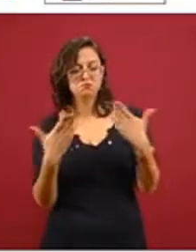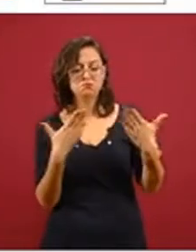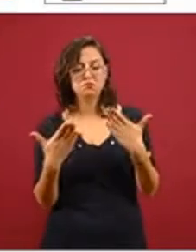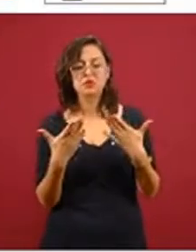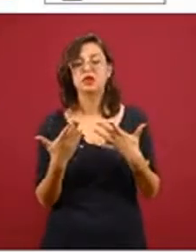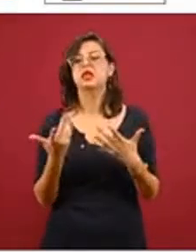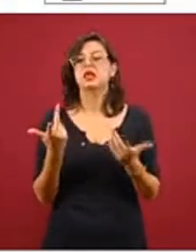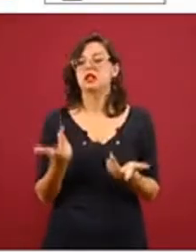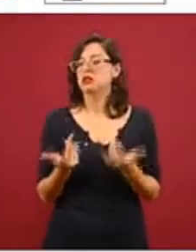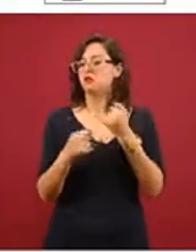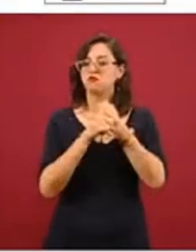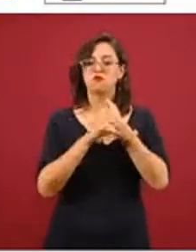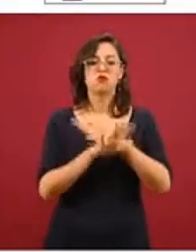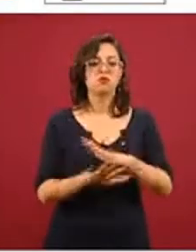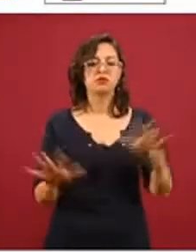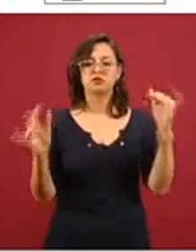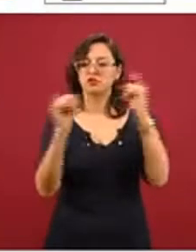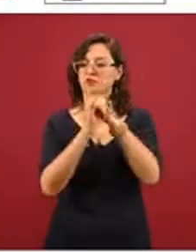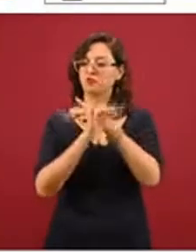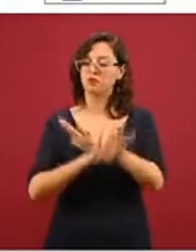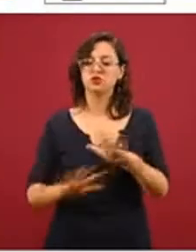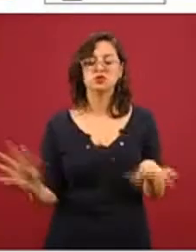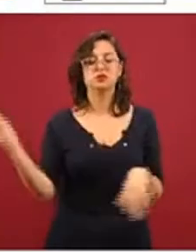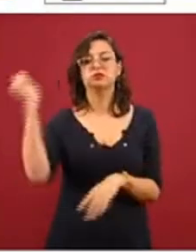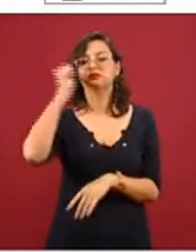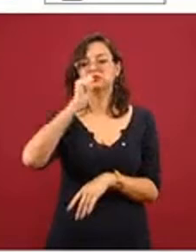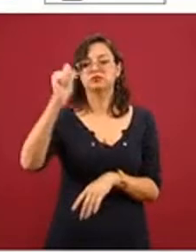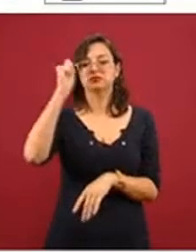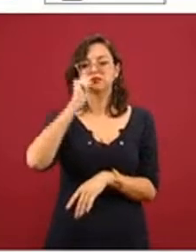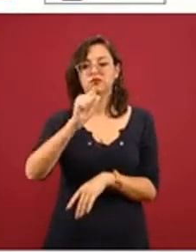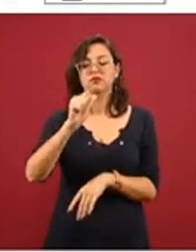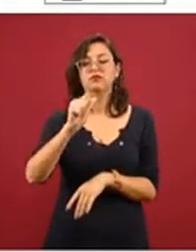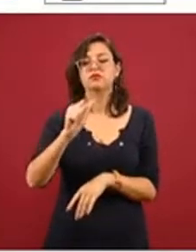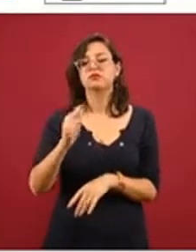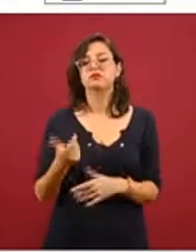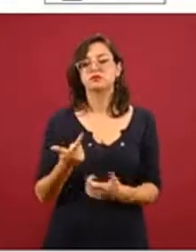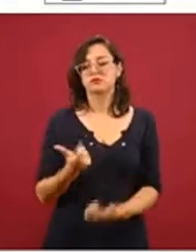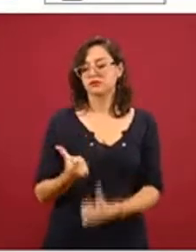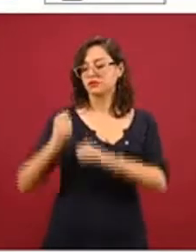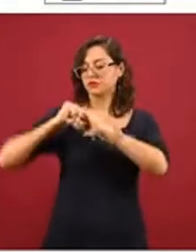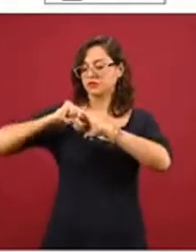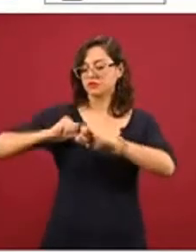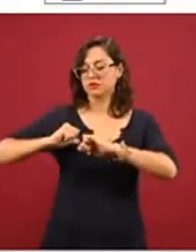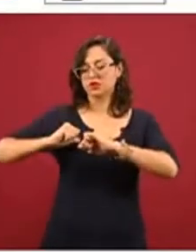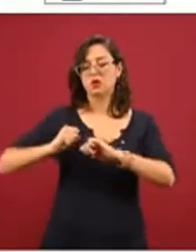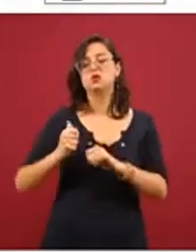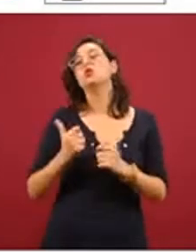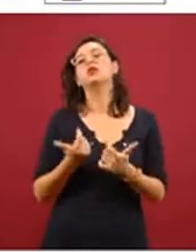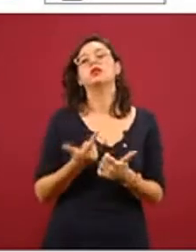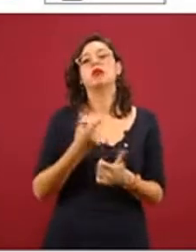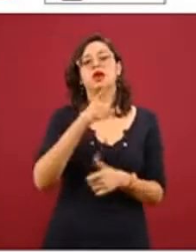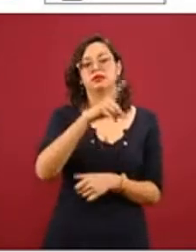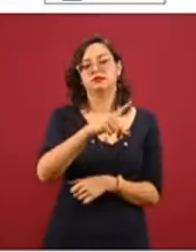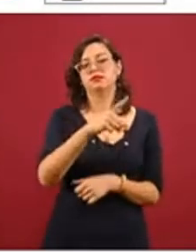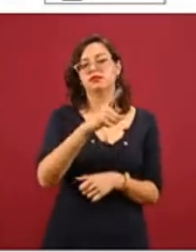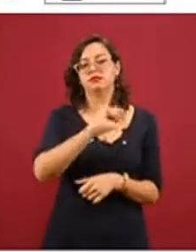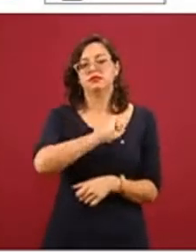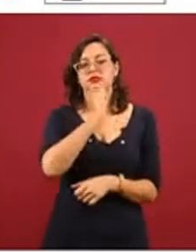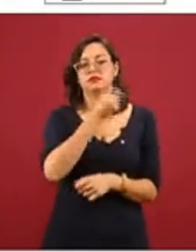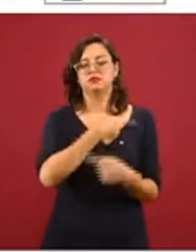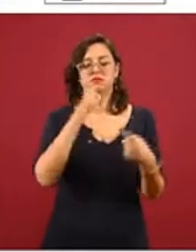compartimos con todos los estados, sus autoridades sanitarias, son la